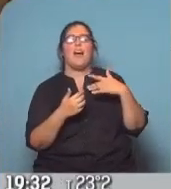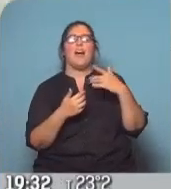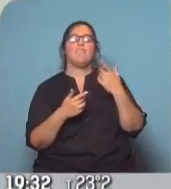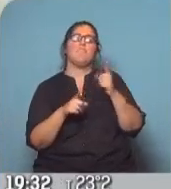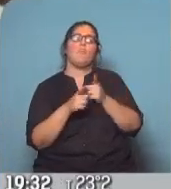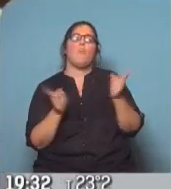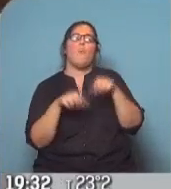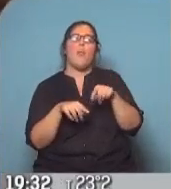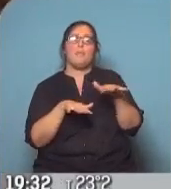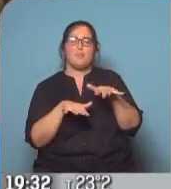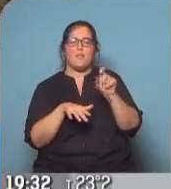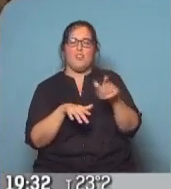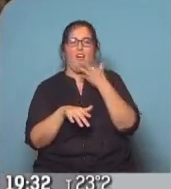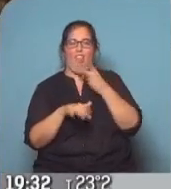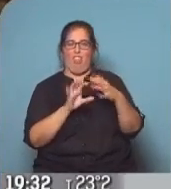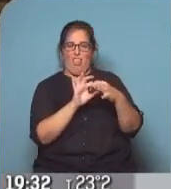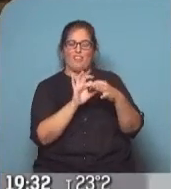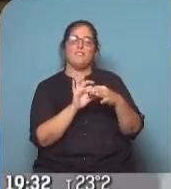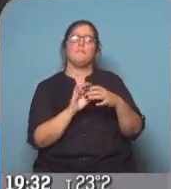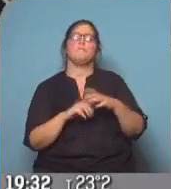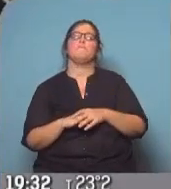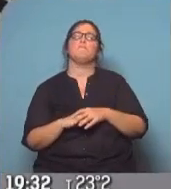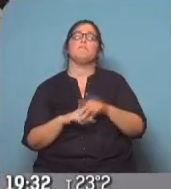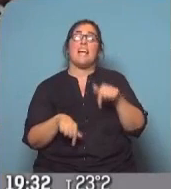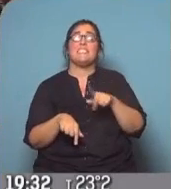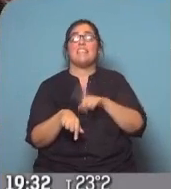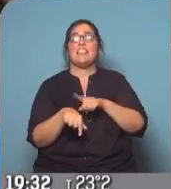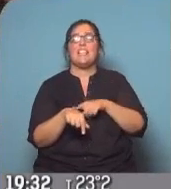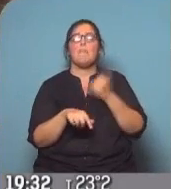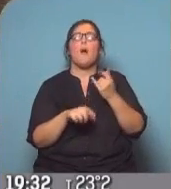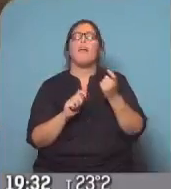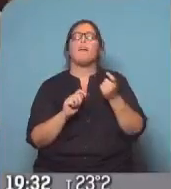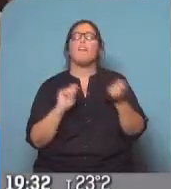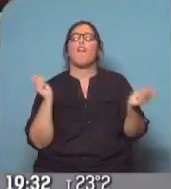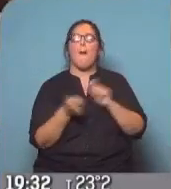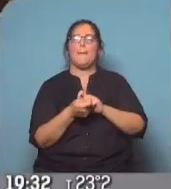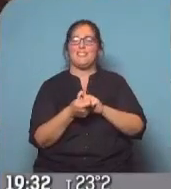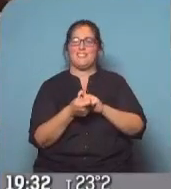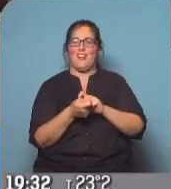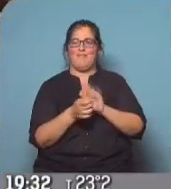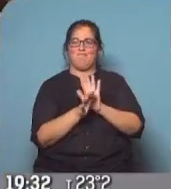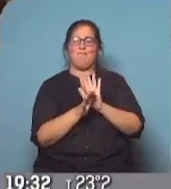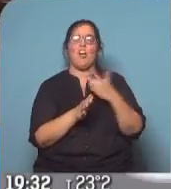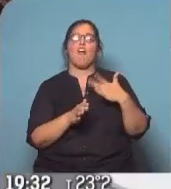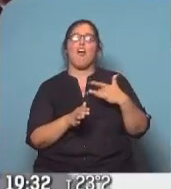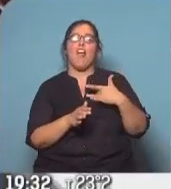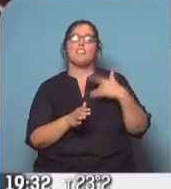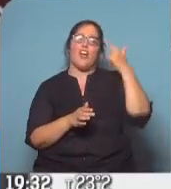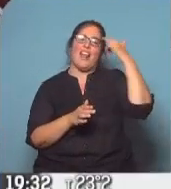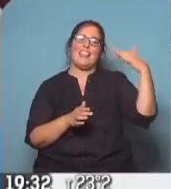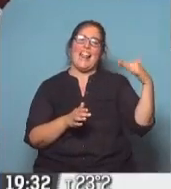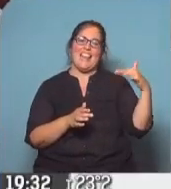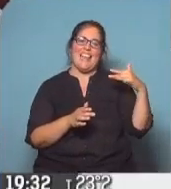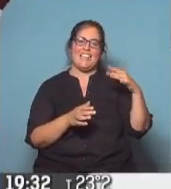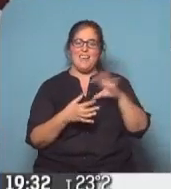recomponerse de nuevo porque este tiempo lo logremos por la conversión es volver nuestro corazón y nuestra inteligencia al